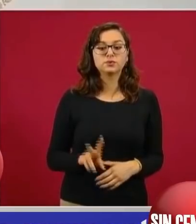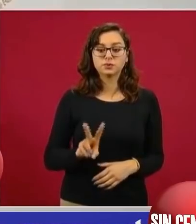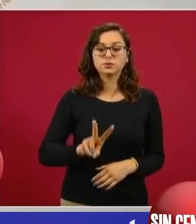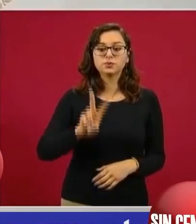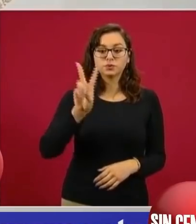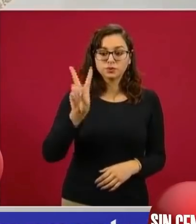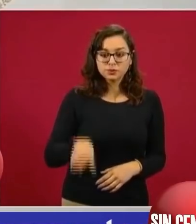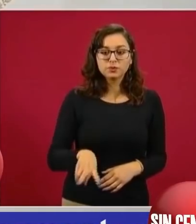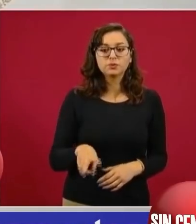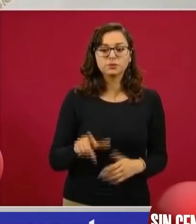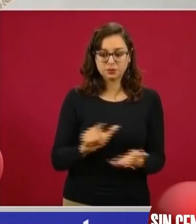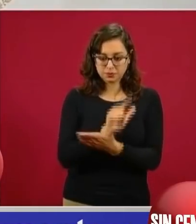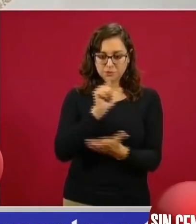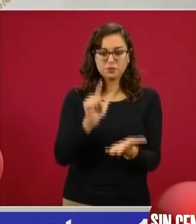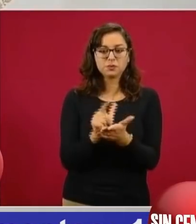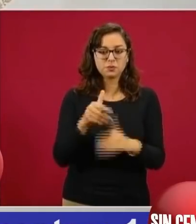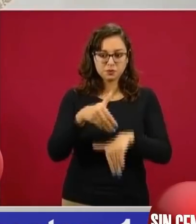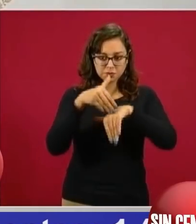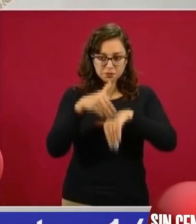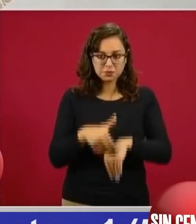un auténtico Estado de Derecho,